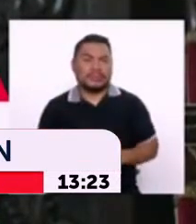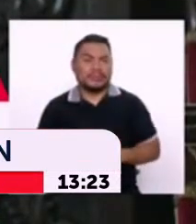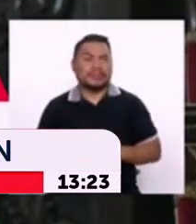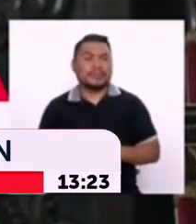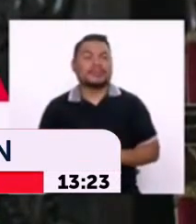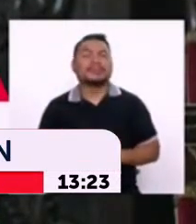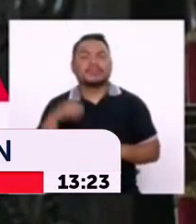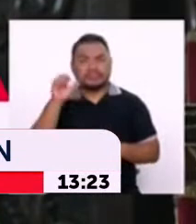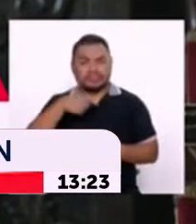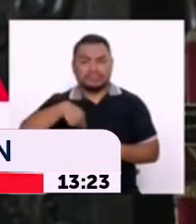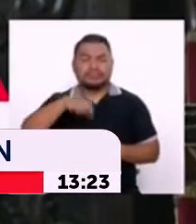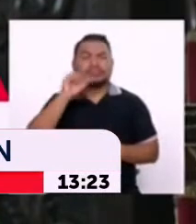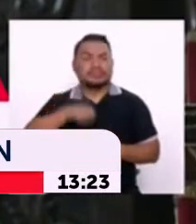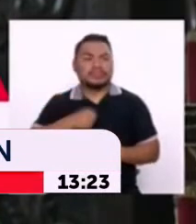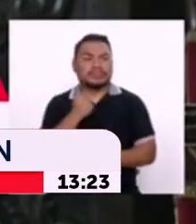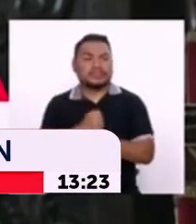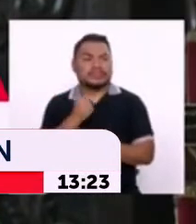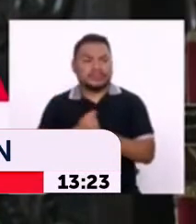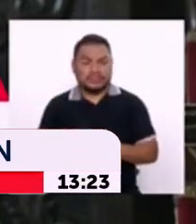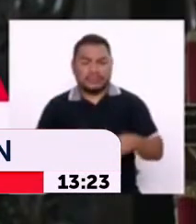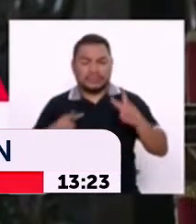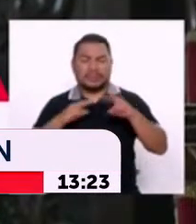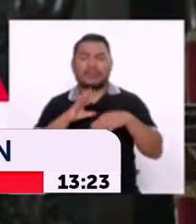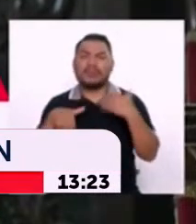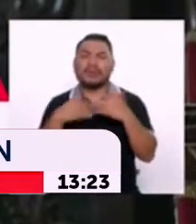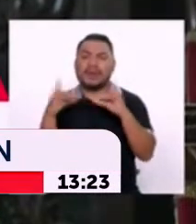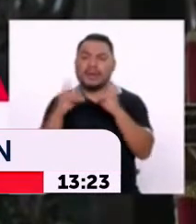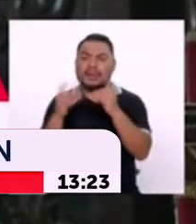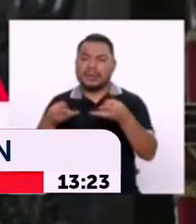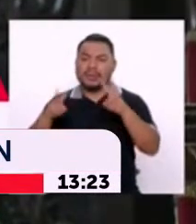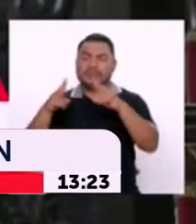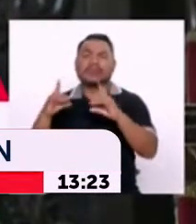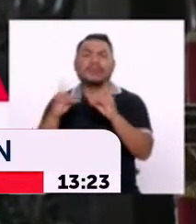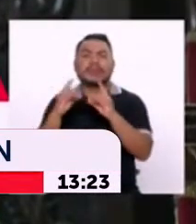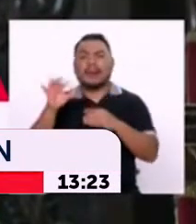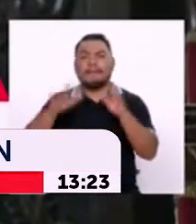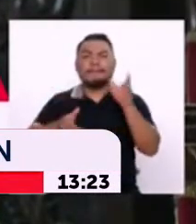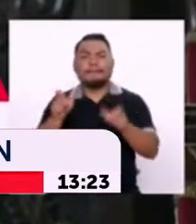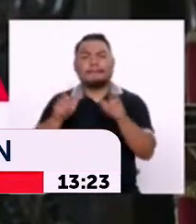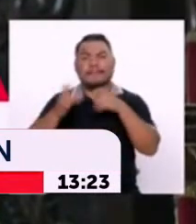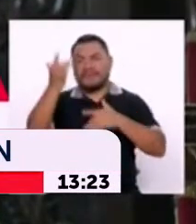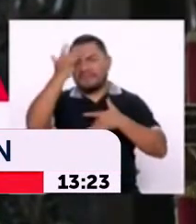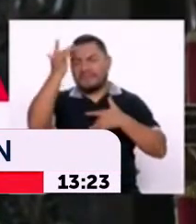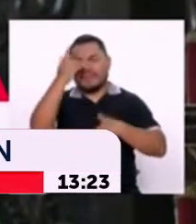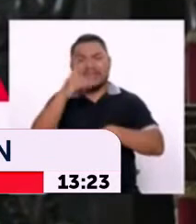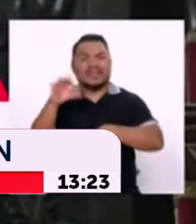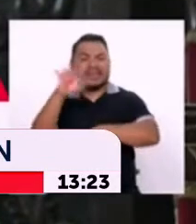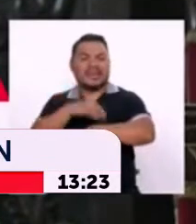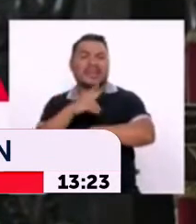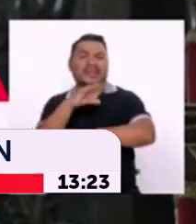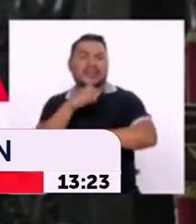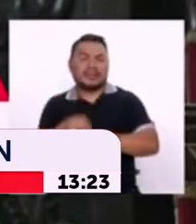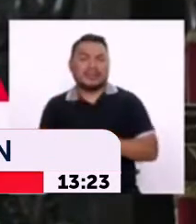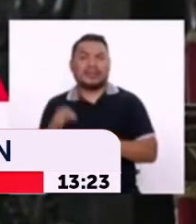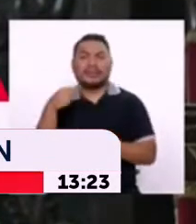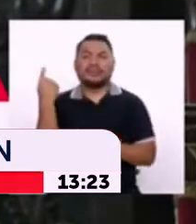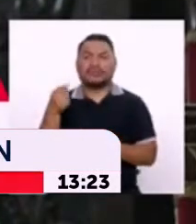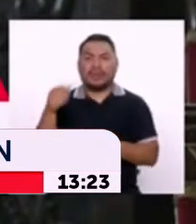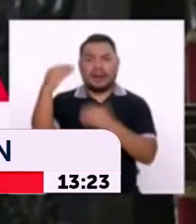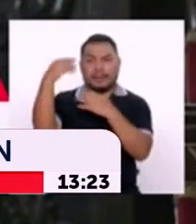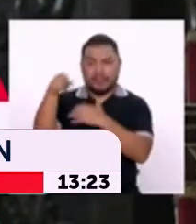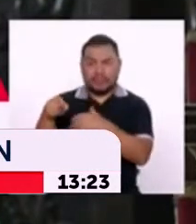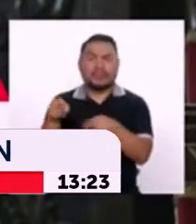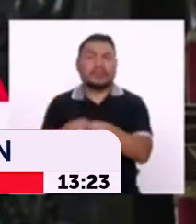población. Claro que hemos redoblado con el número de camas para los pacientes con dengue, no solamente en Piura. Las